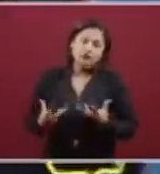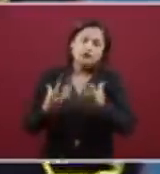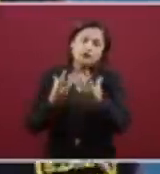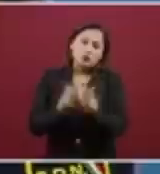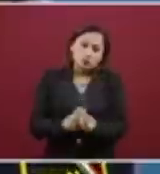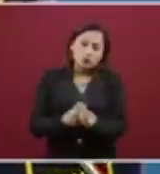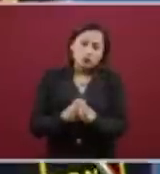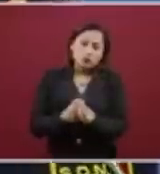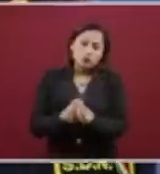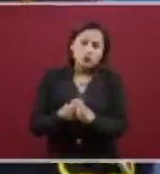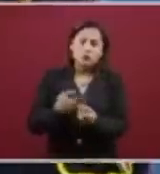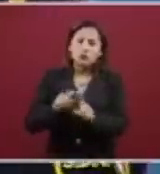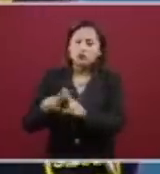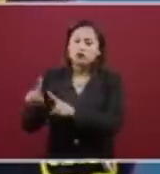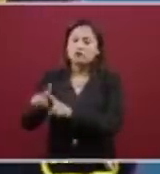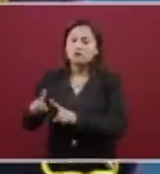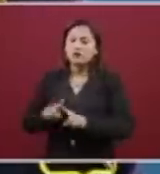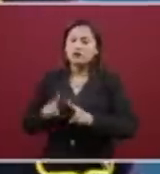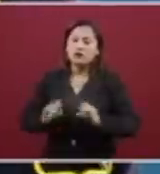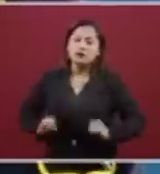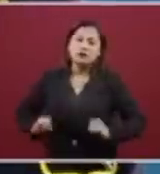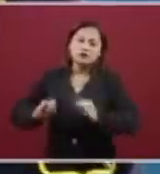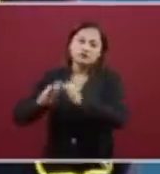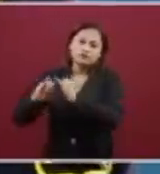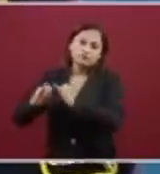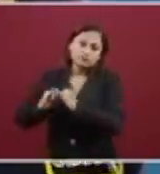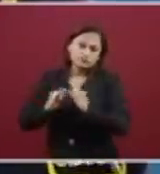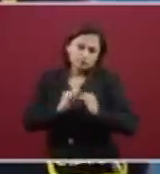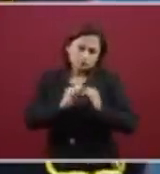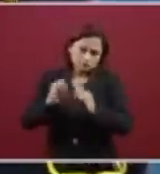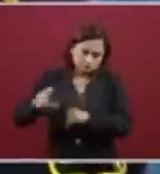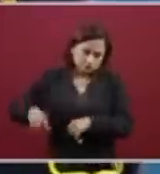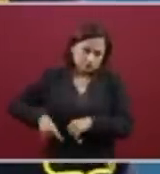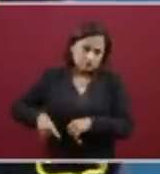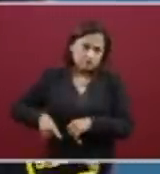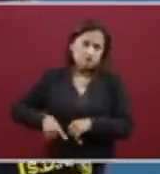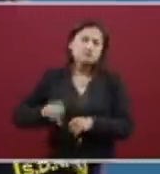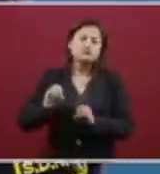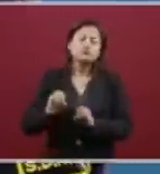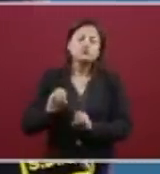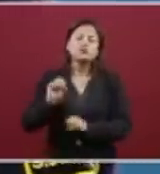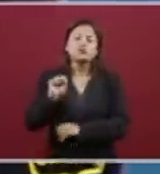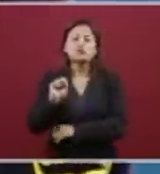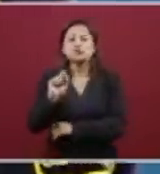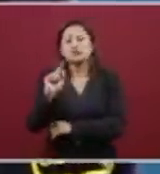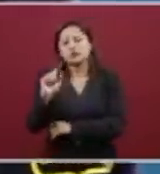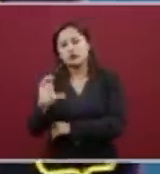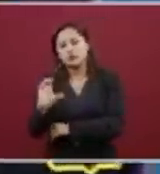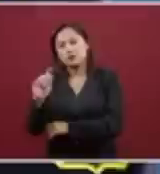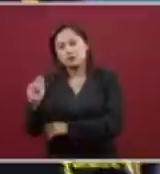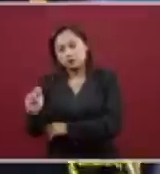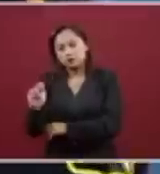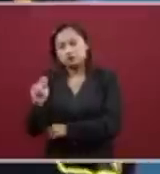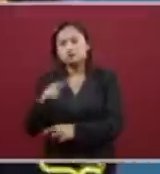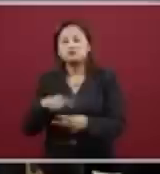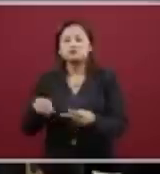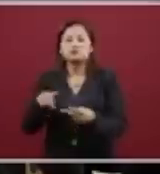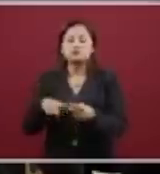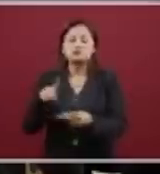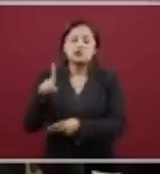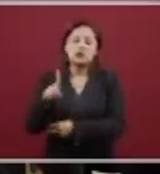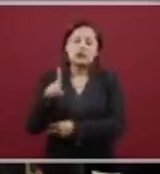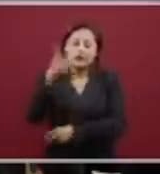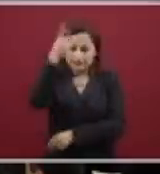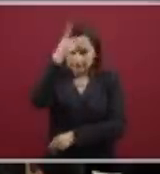asesoramiento técnico de las dependencias involucradas en este proyecto por la secretaría de comunicaciones y trasportes la dirección general de